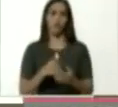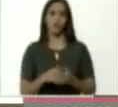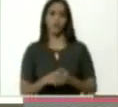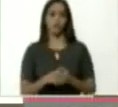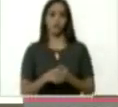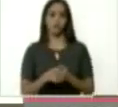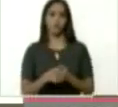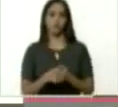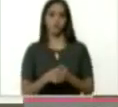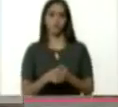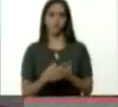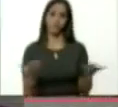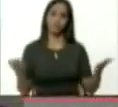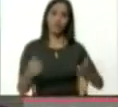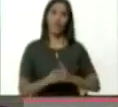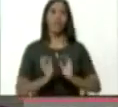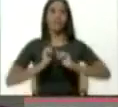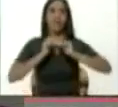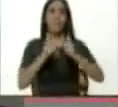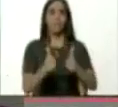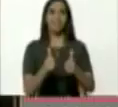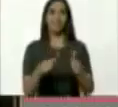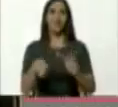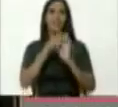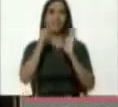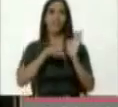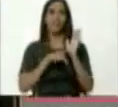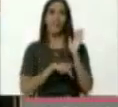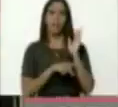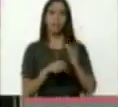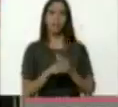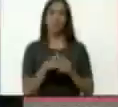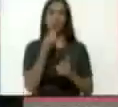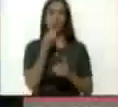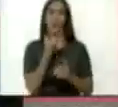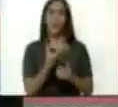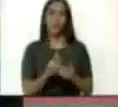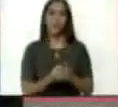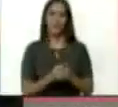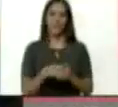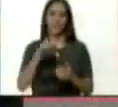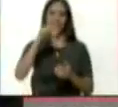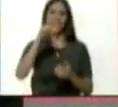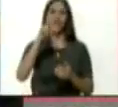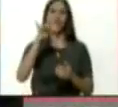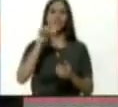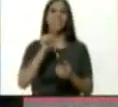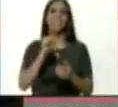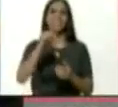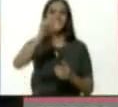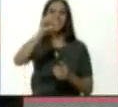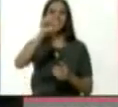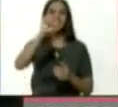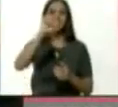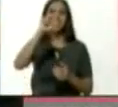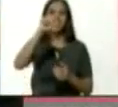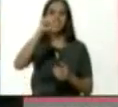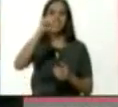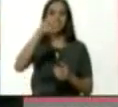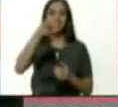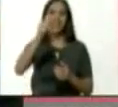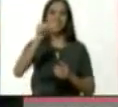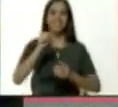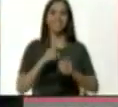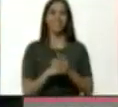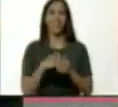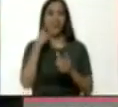Los que yo puedo jugar. Ah, okay. Bueno, se empezó este programa. Hola, Luis Singas. Hola. Cabeza de trago. ¿Cómo están? Hola,